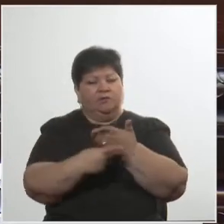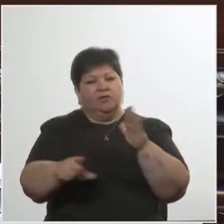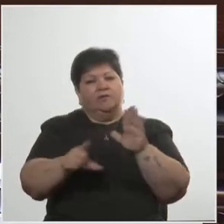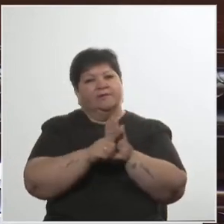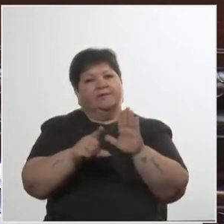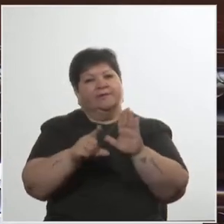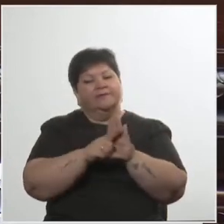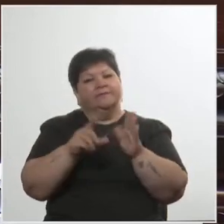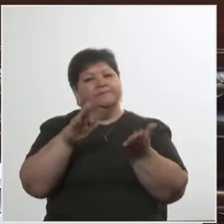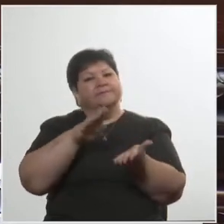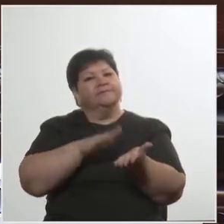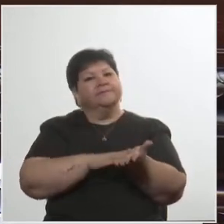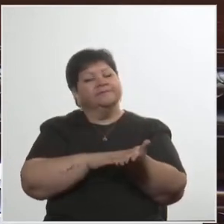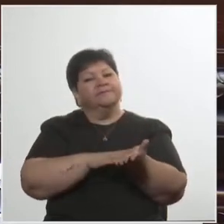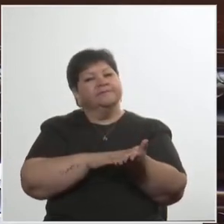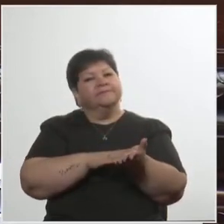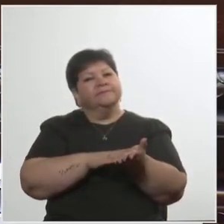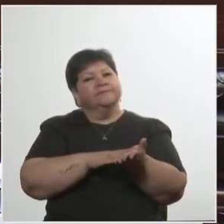ley sobre